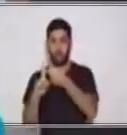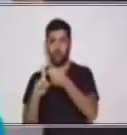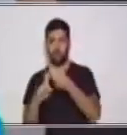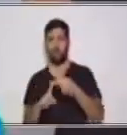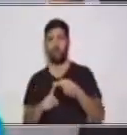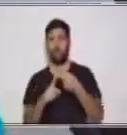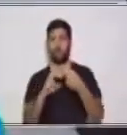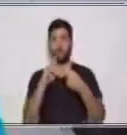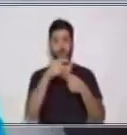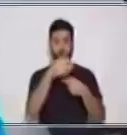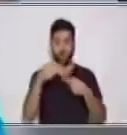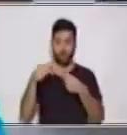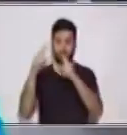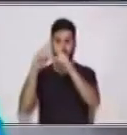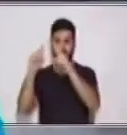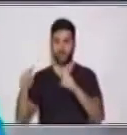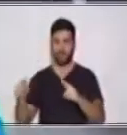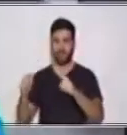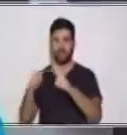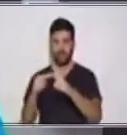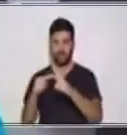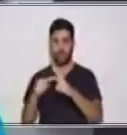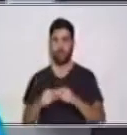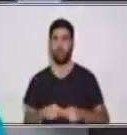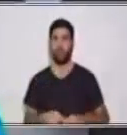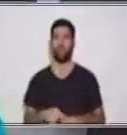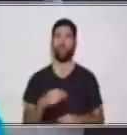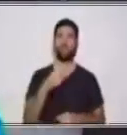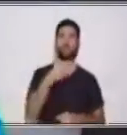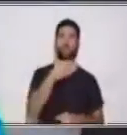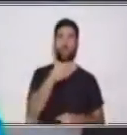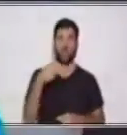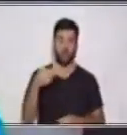en un triángulo va a ser igual